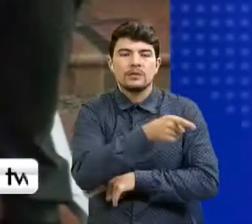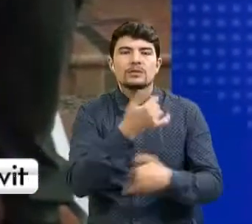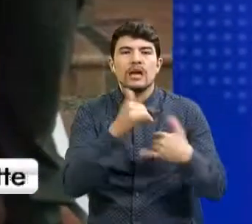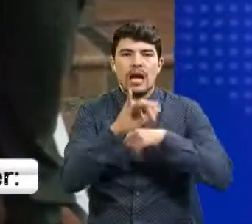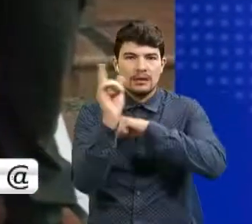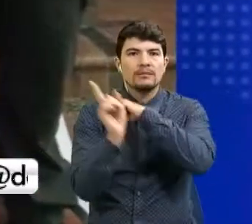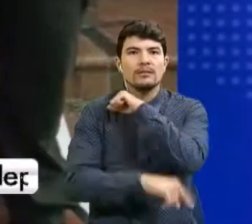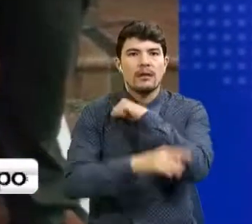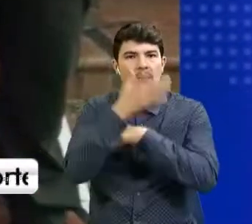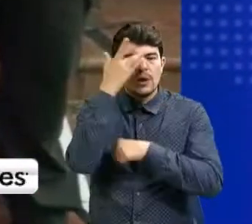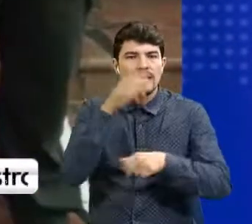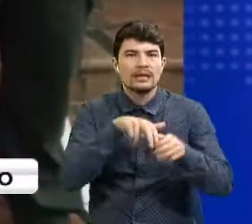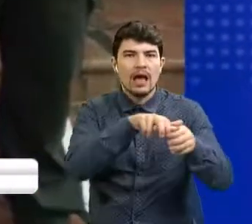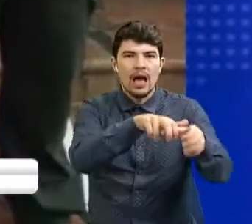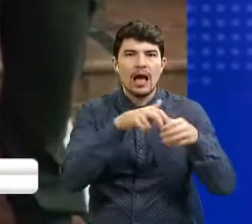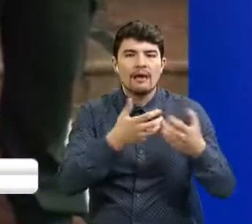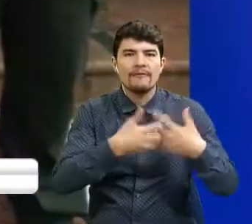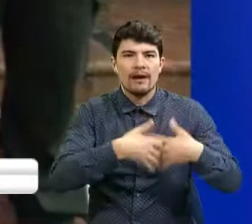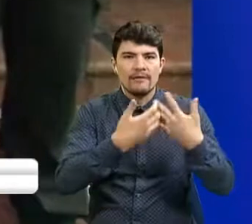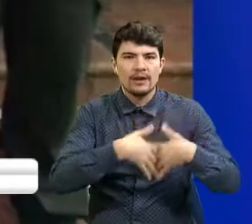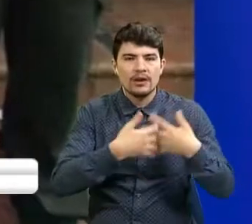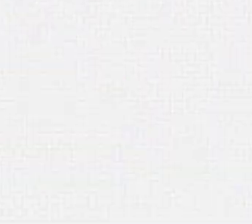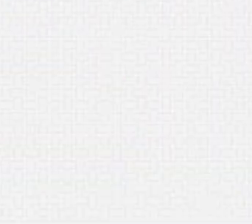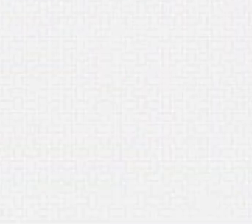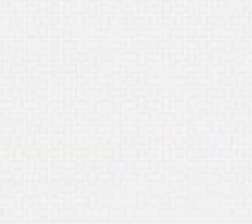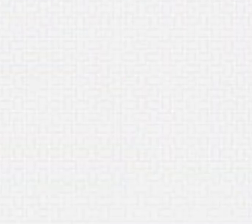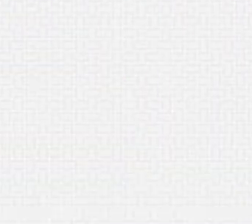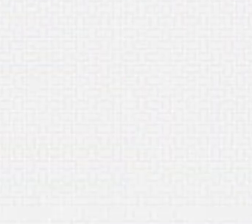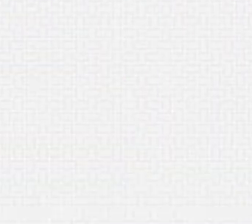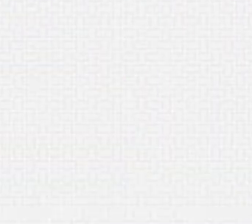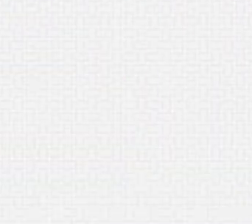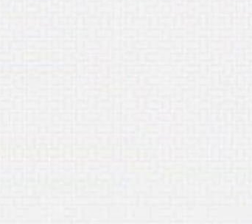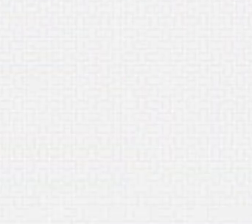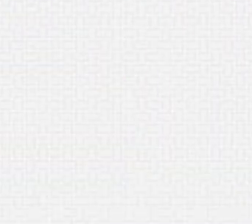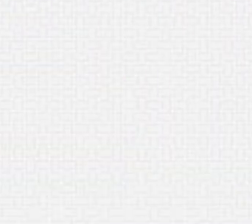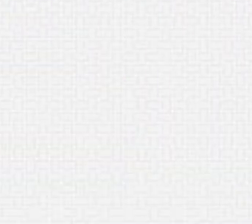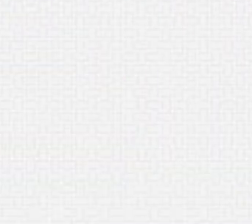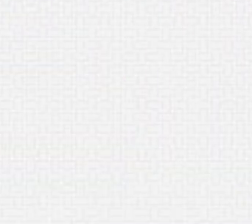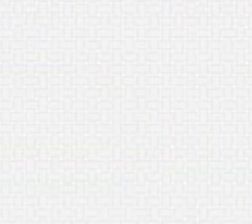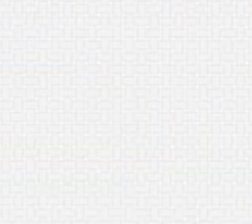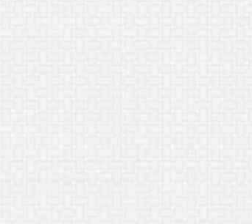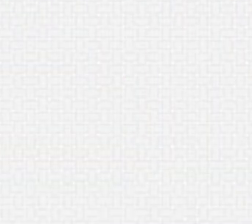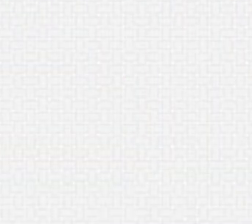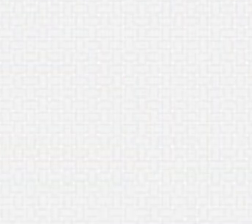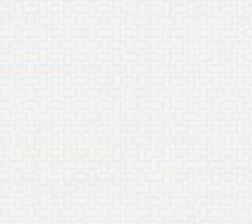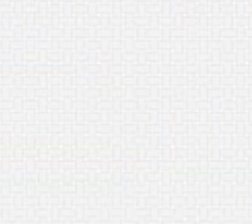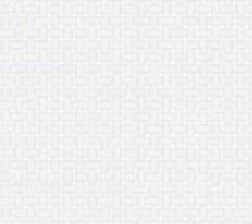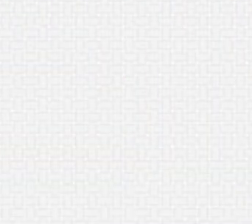judicializó por el delito de tráfico, fabricación o porte de estupefacientes.